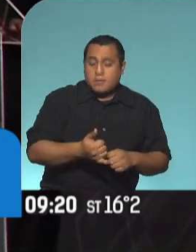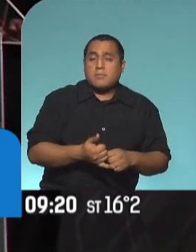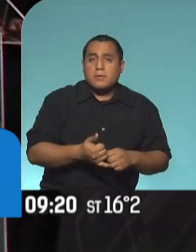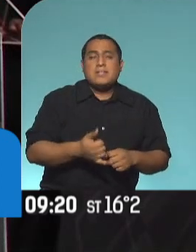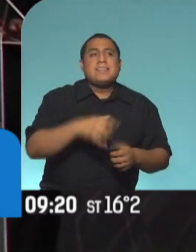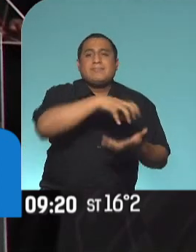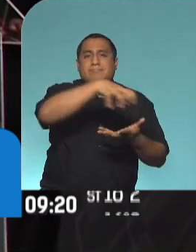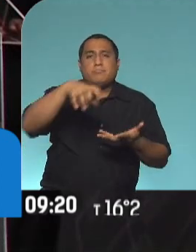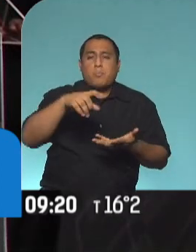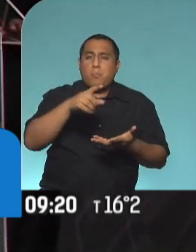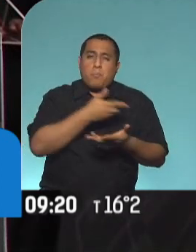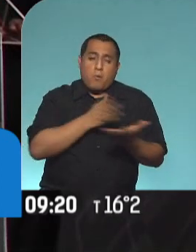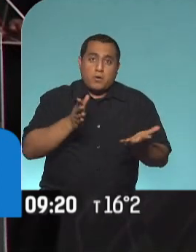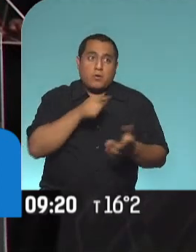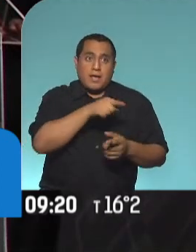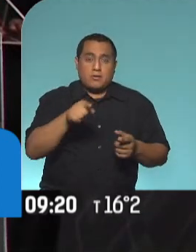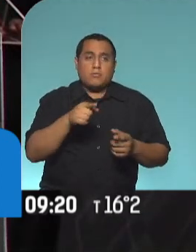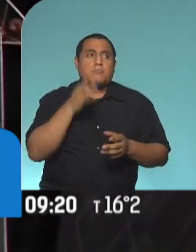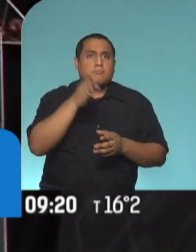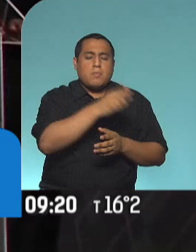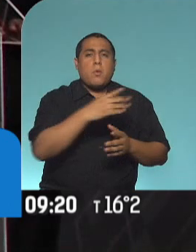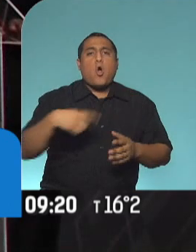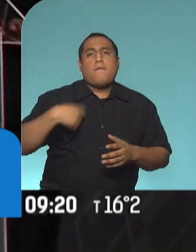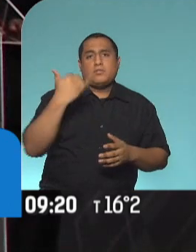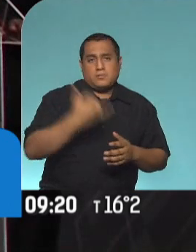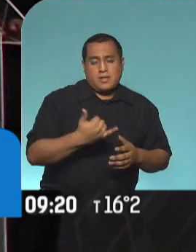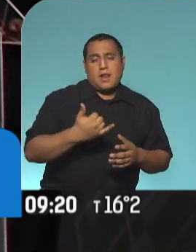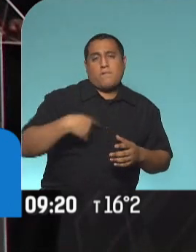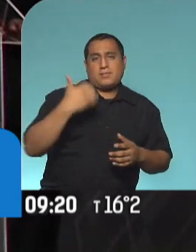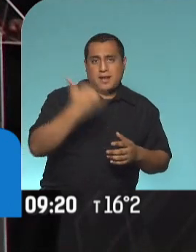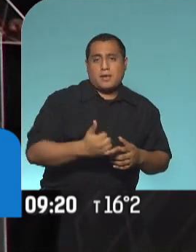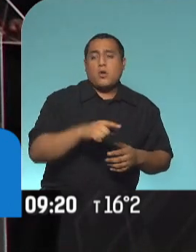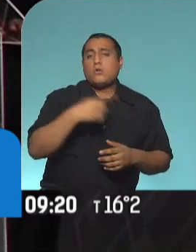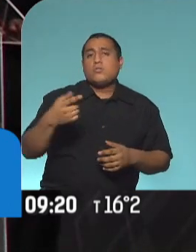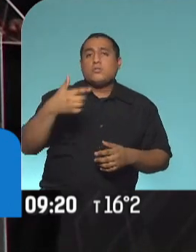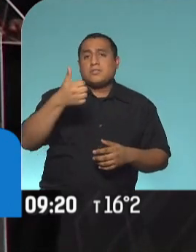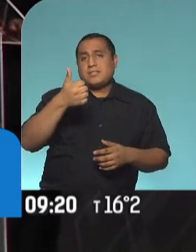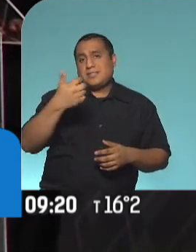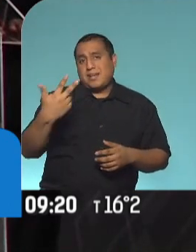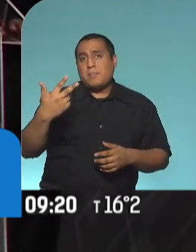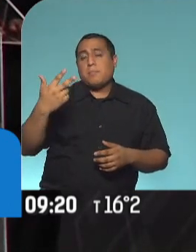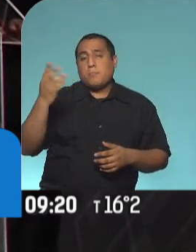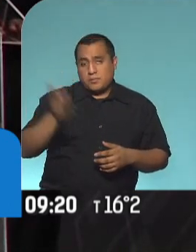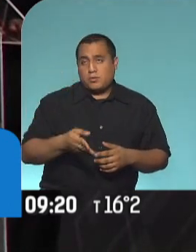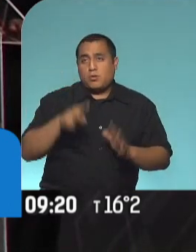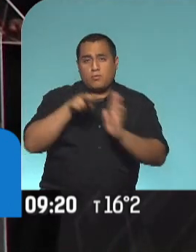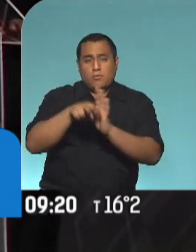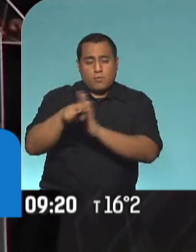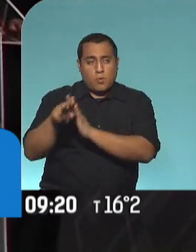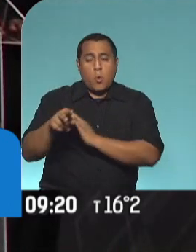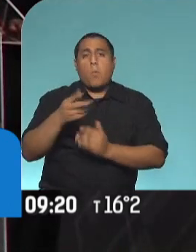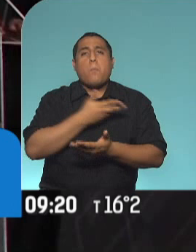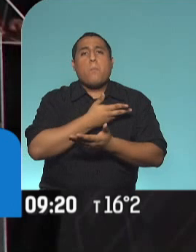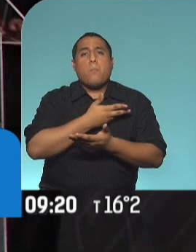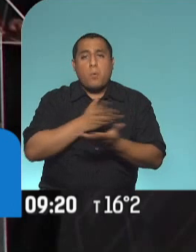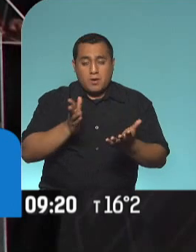sistema público tienen obra social y el 53% de las personas internadas en los hospitales públicos también tienen